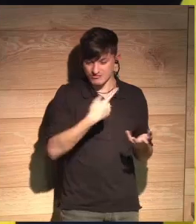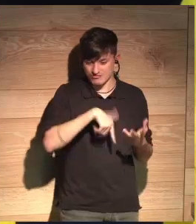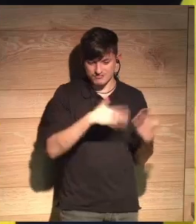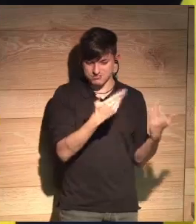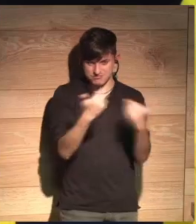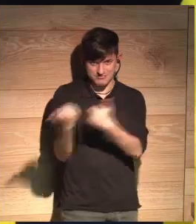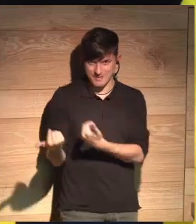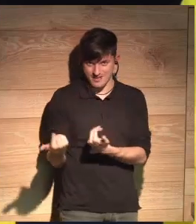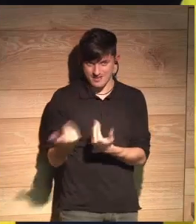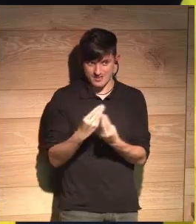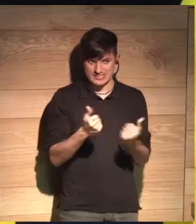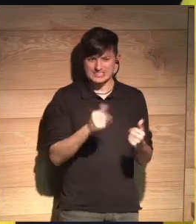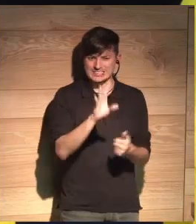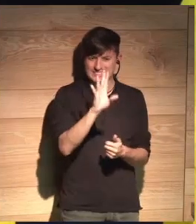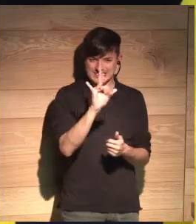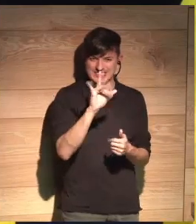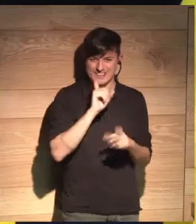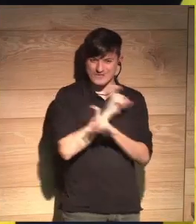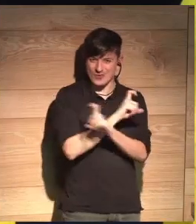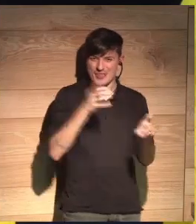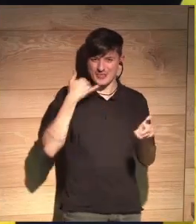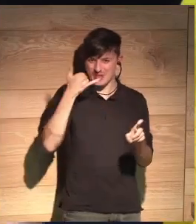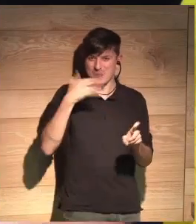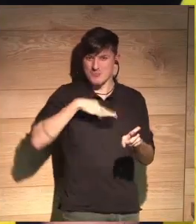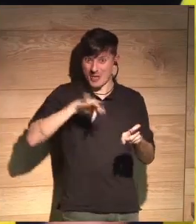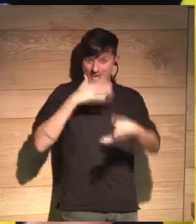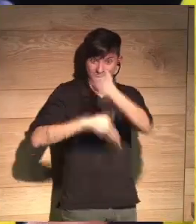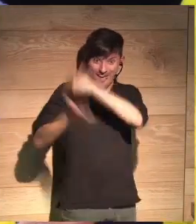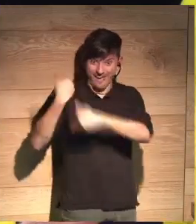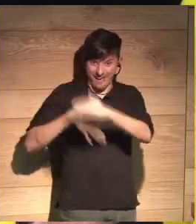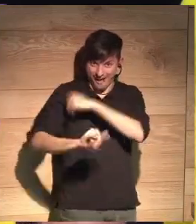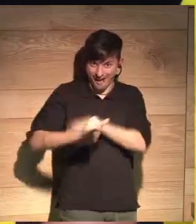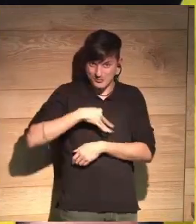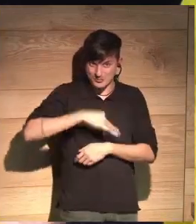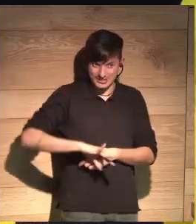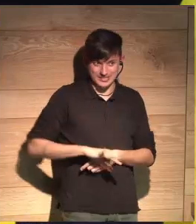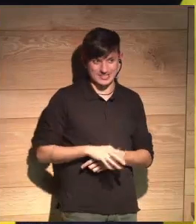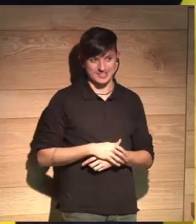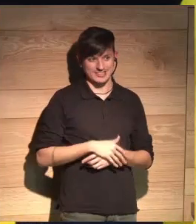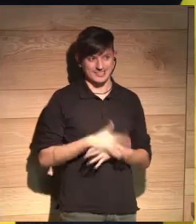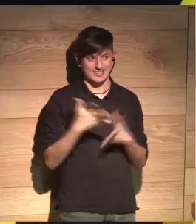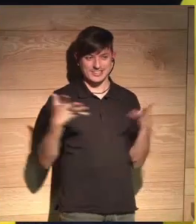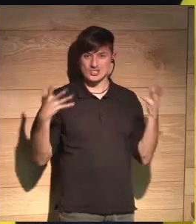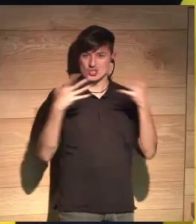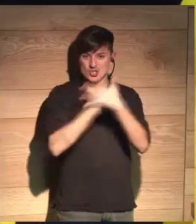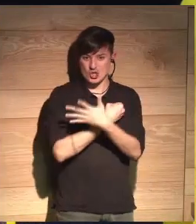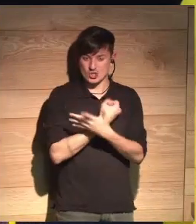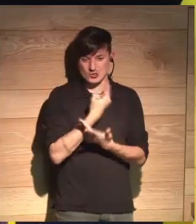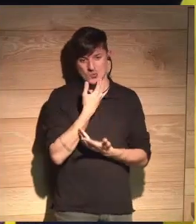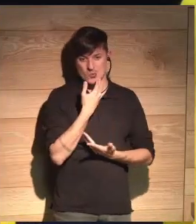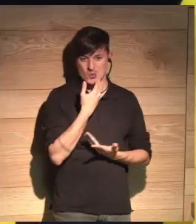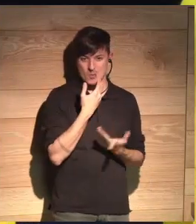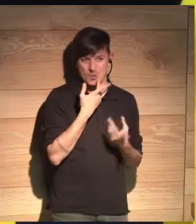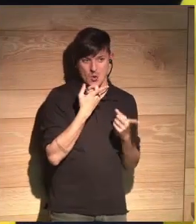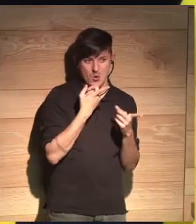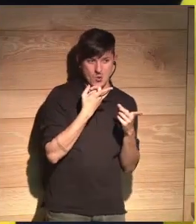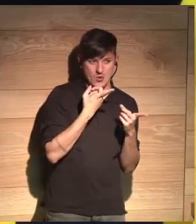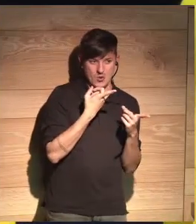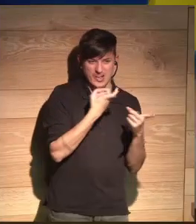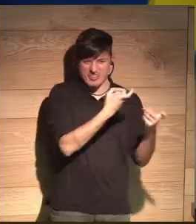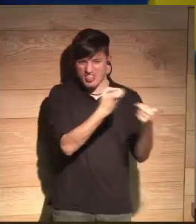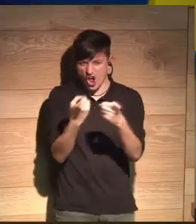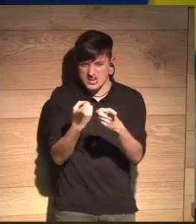no estábamos sí sí estaba la fundación de pueden ser que estaba fundación telefónica y todos serían no hay cazadores y recogidos pero